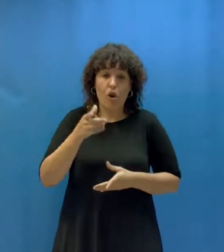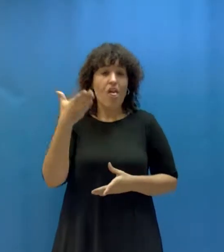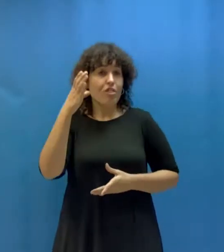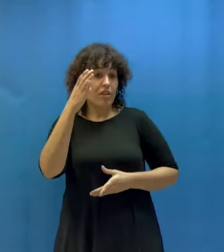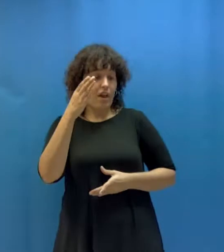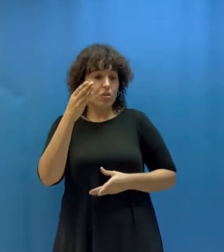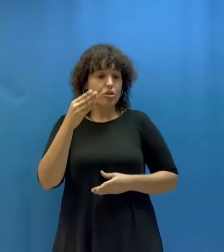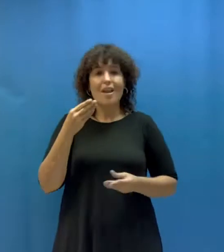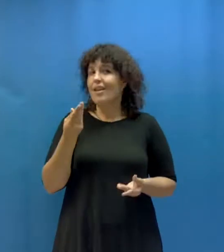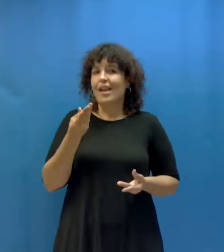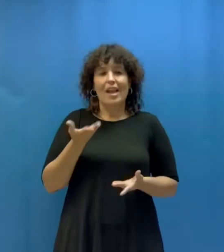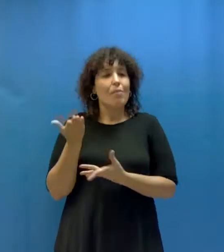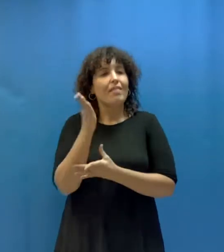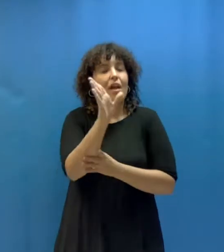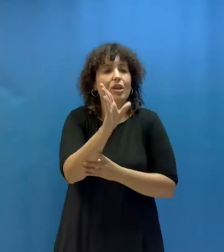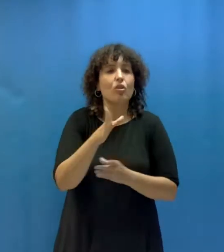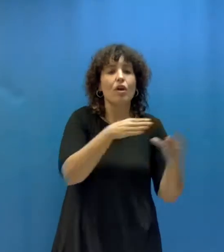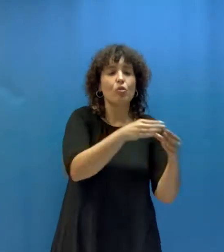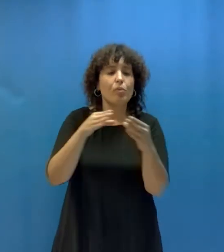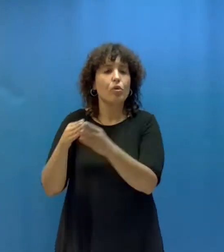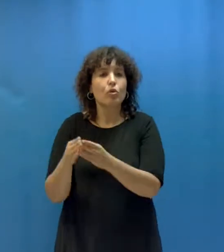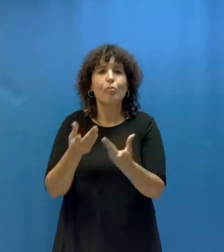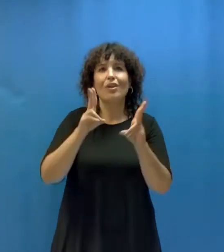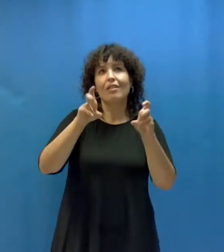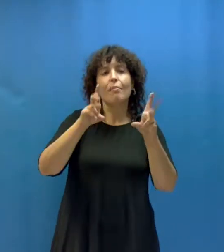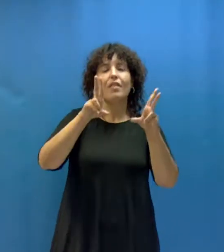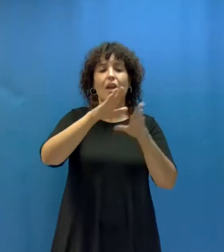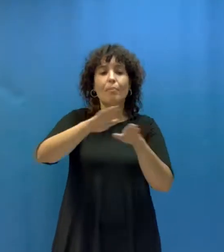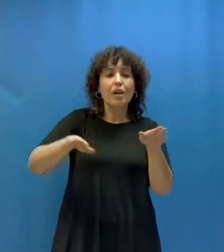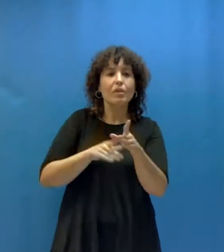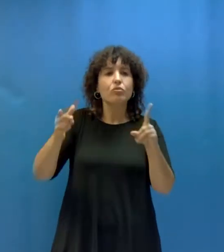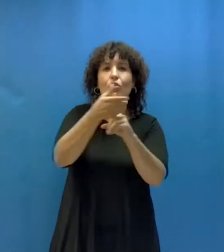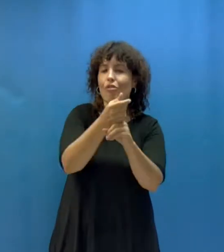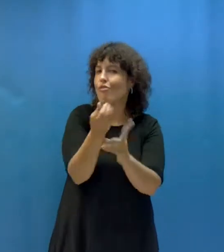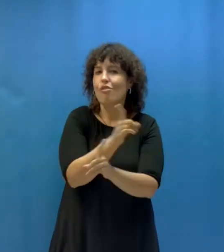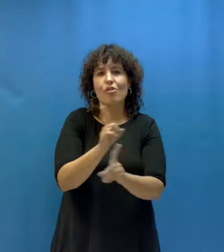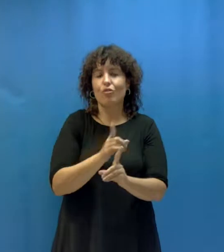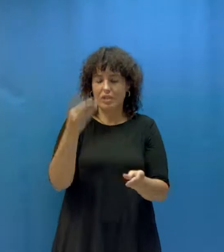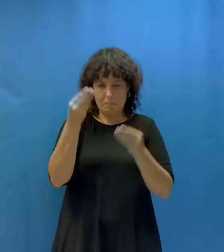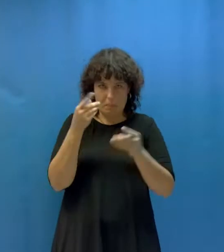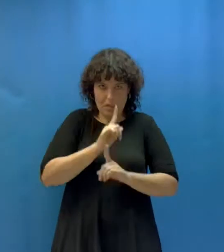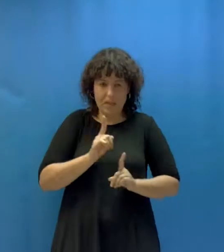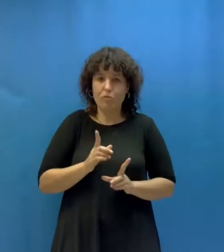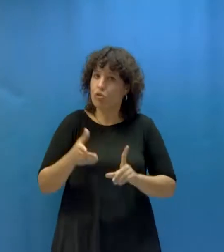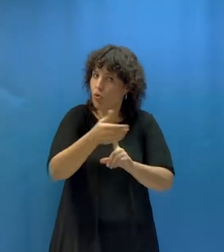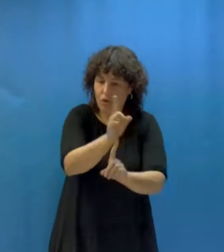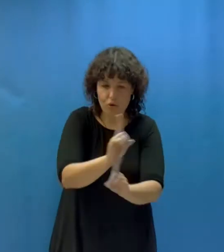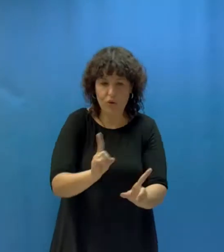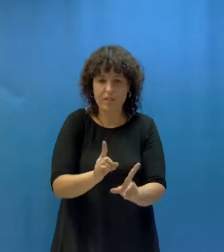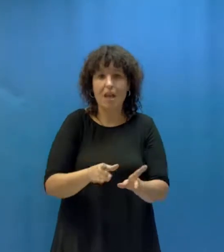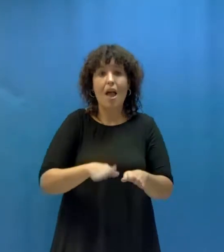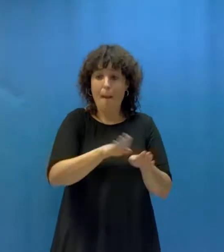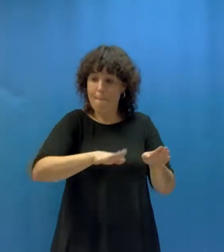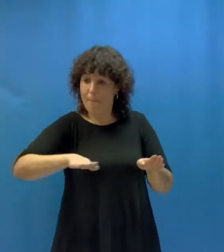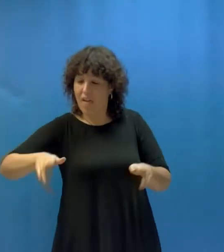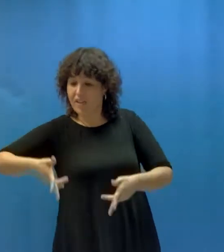en el planteamiento del bipartito de solucionar el problema de aparcamiento de la ciudad con los vados. No se soluciona así. Tenemos cientos de plazas libres en los